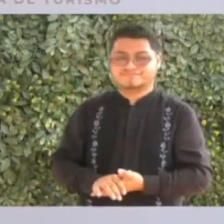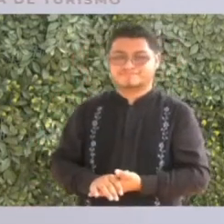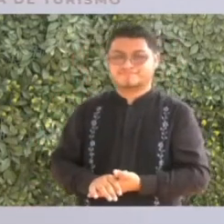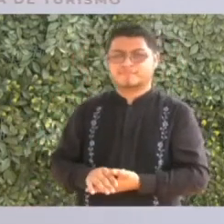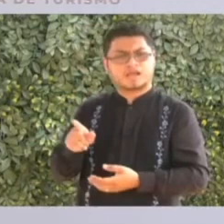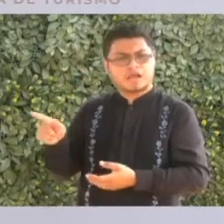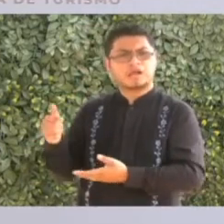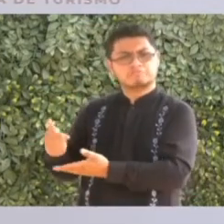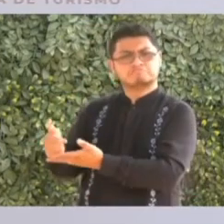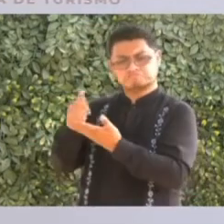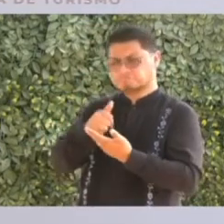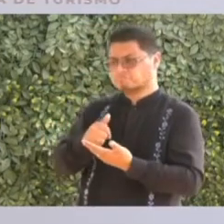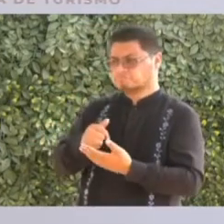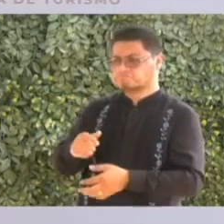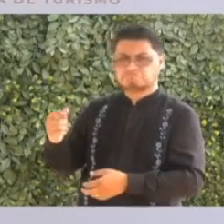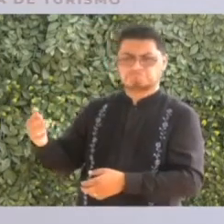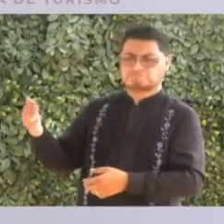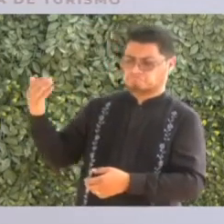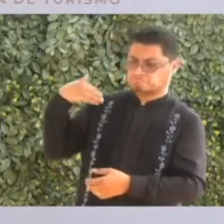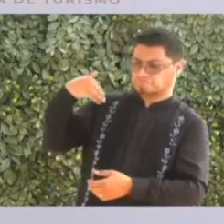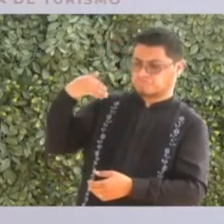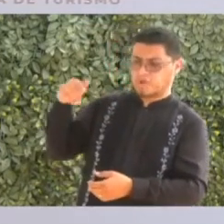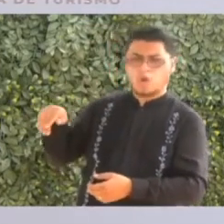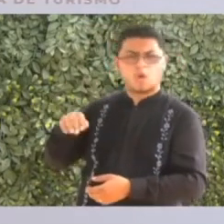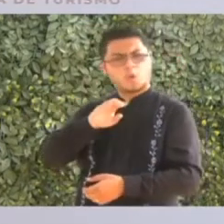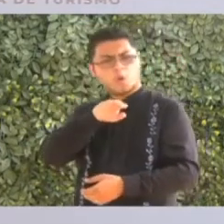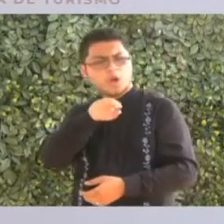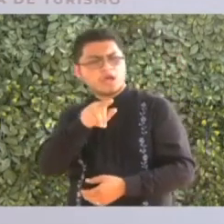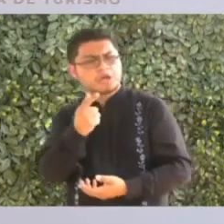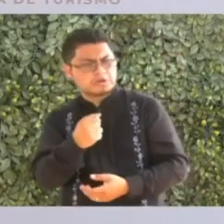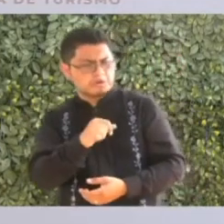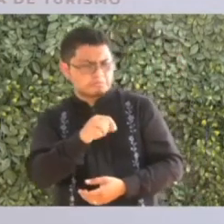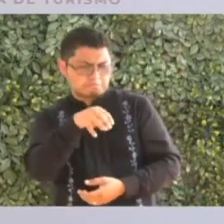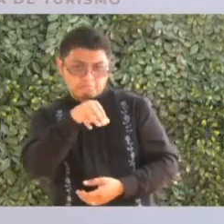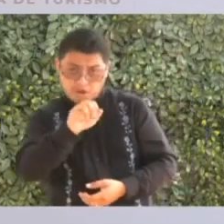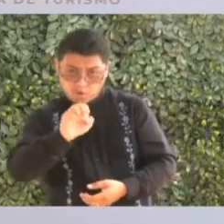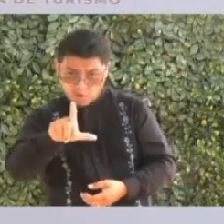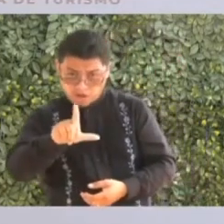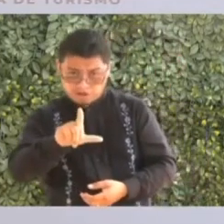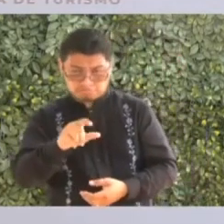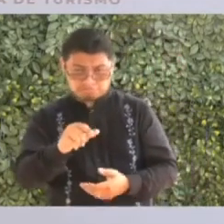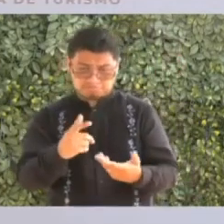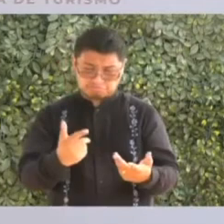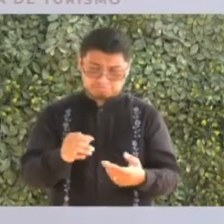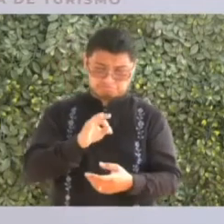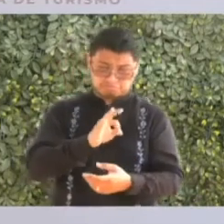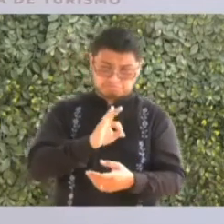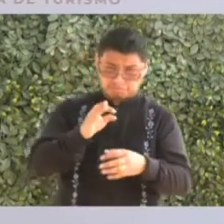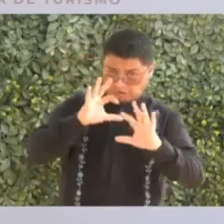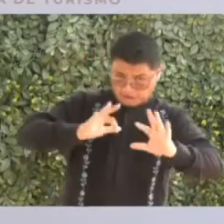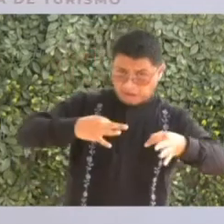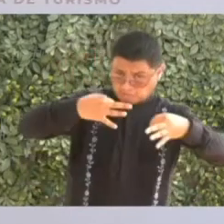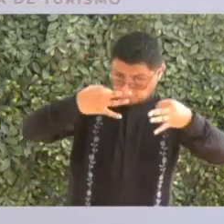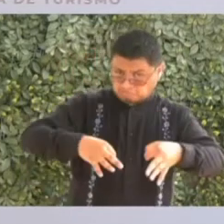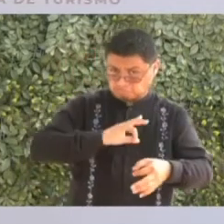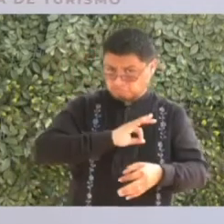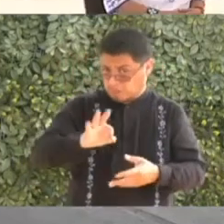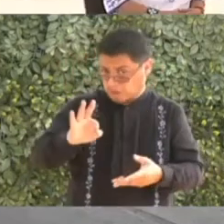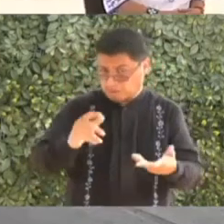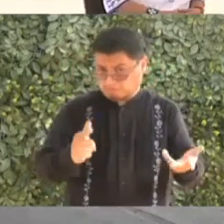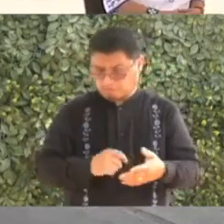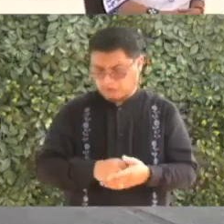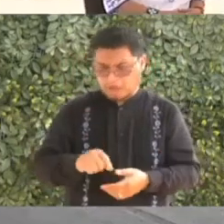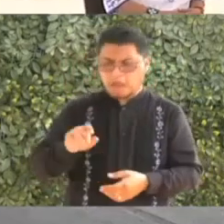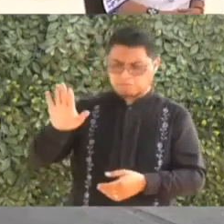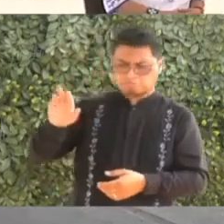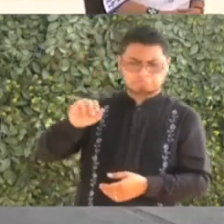que cumplir, porque habló Manuel de tiempo y forma. Faltó nada